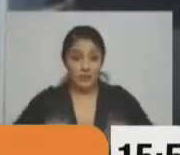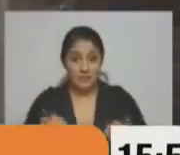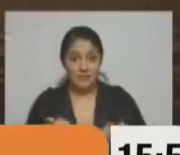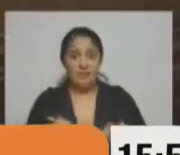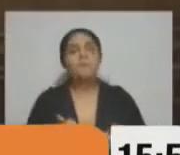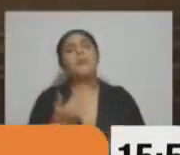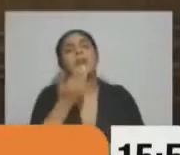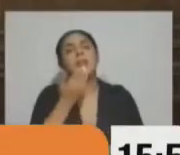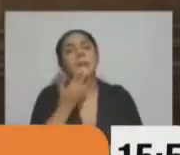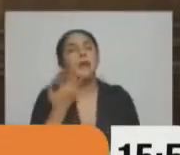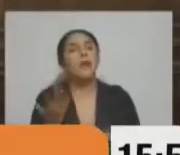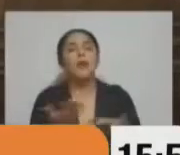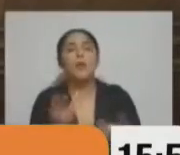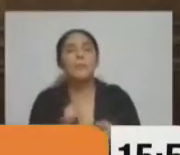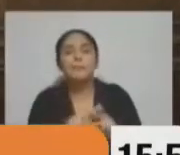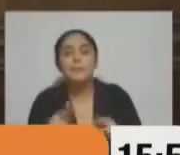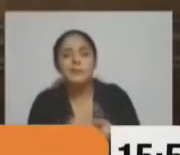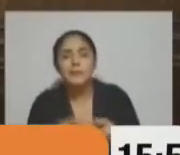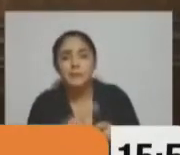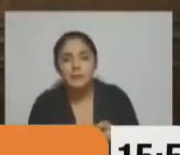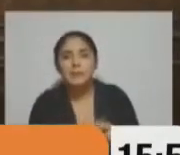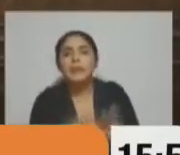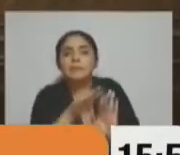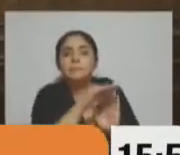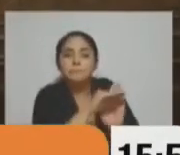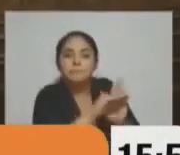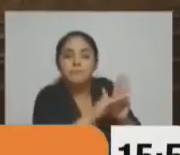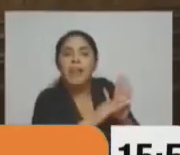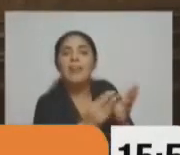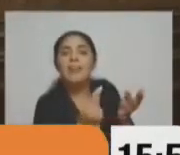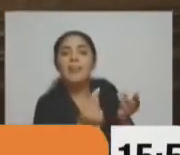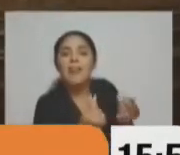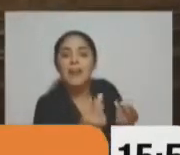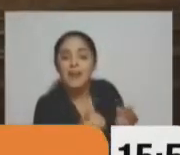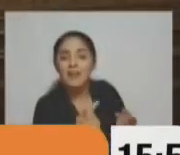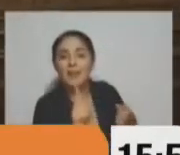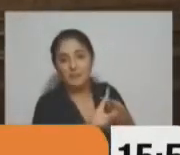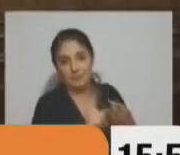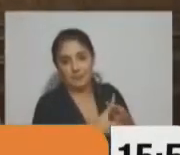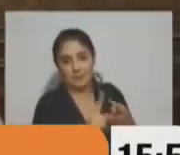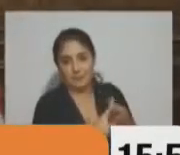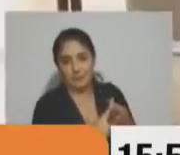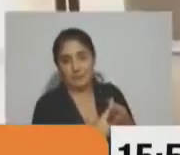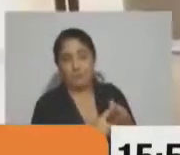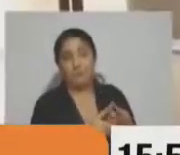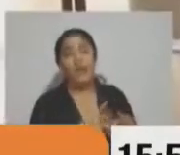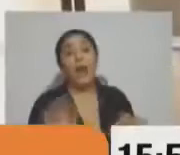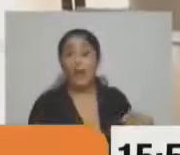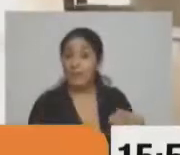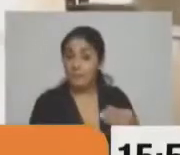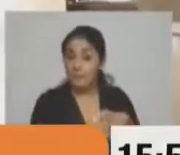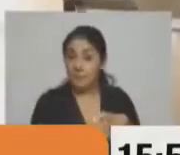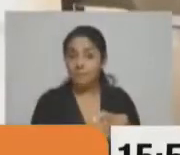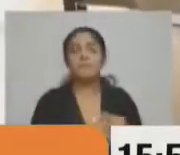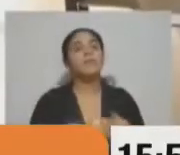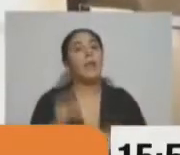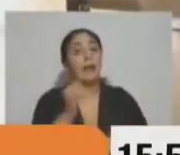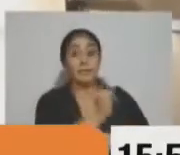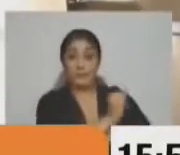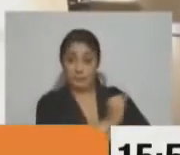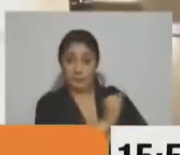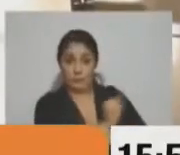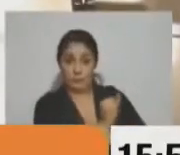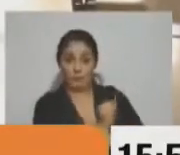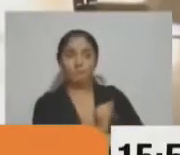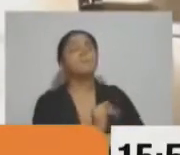como él es el más grande, y él dice que él quiere mandar por eso. Después aparece otro, que es a mí me encanta porque sale un